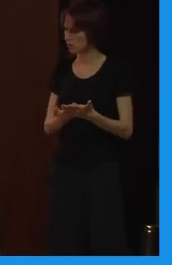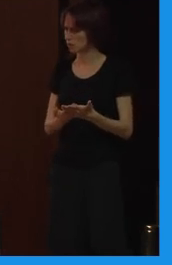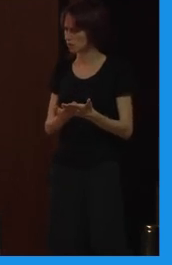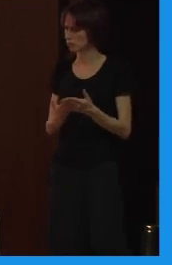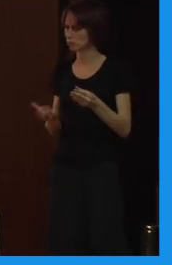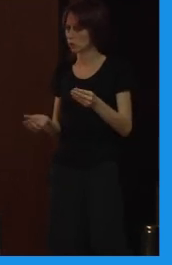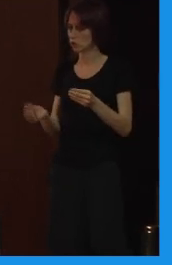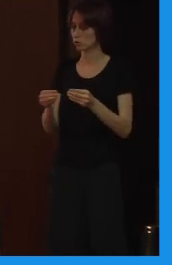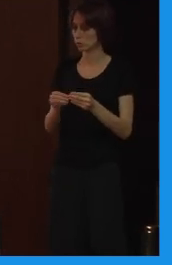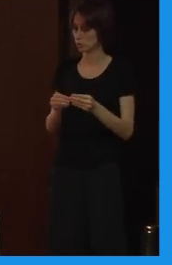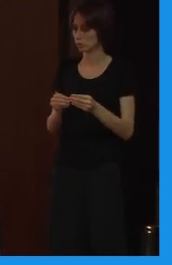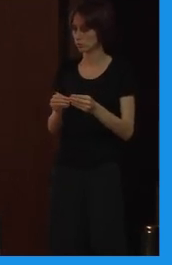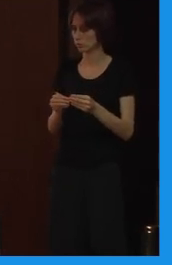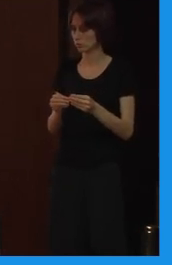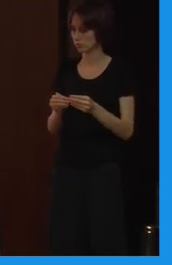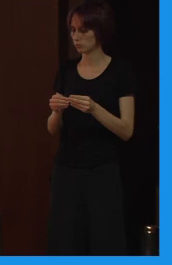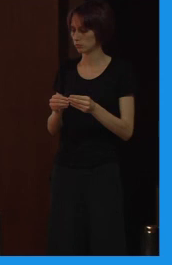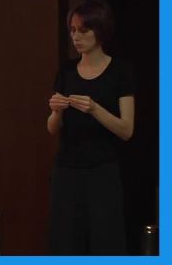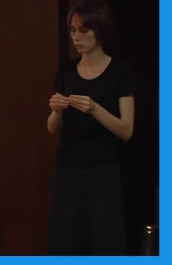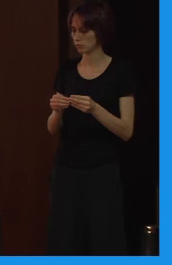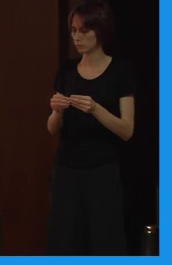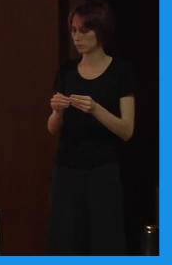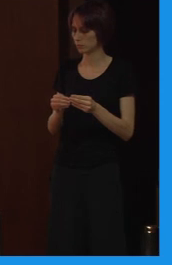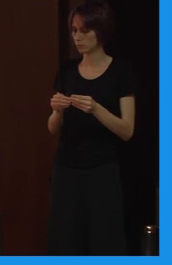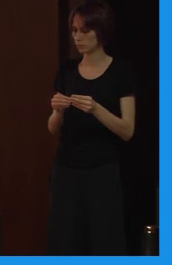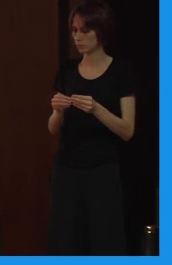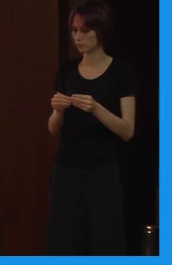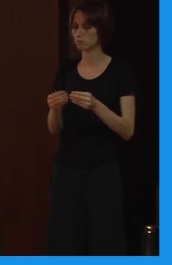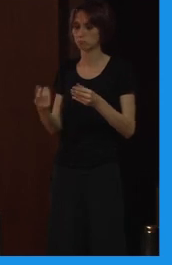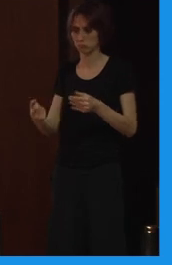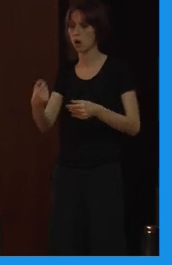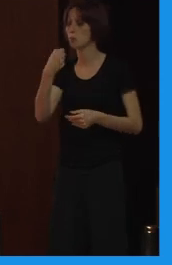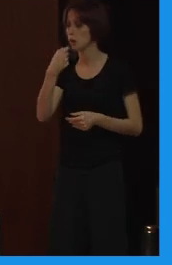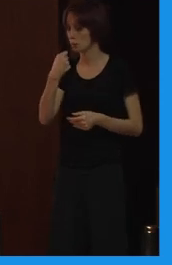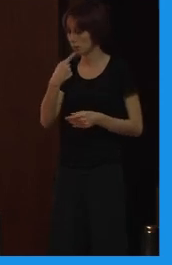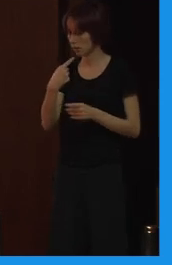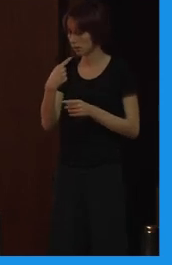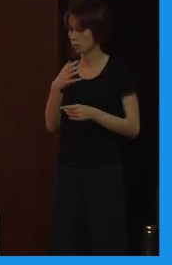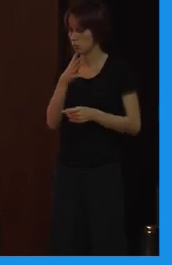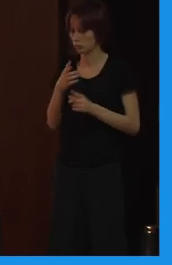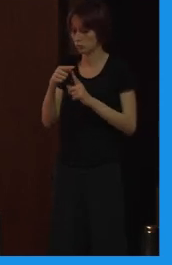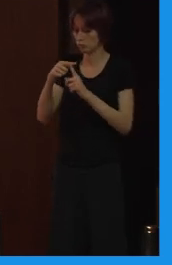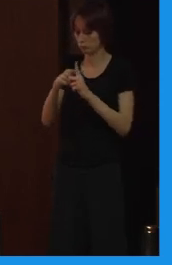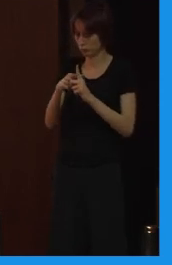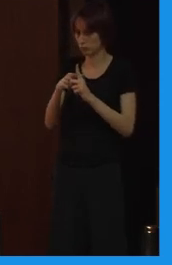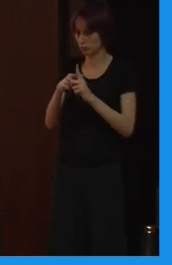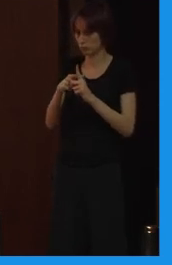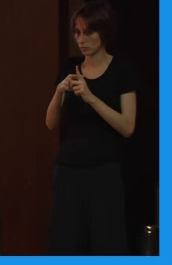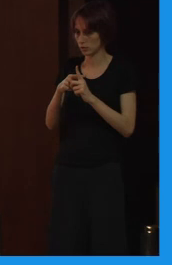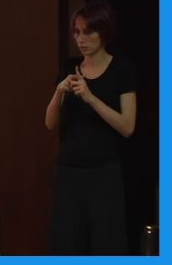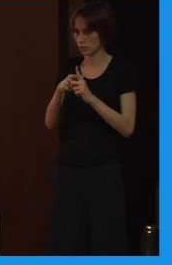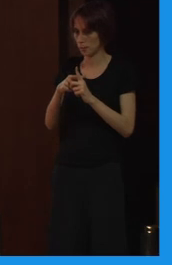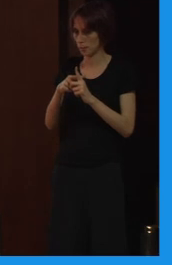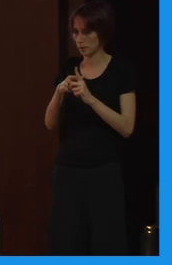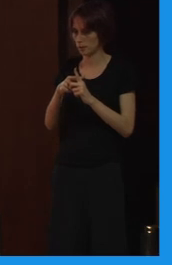sea deficitario, es con poca mejoría. Se dan complejos multivitamínicos. Si alguien tiene déficit